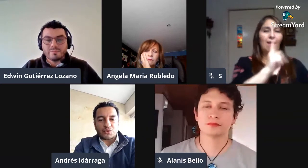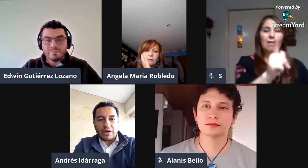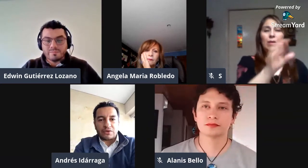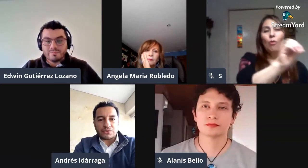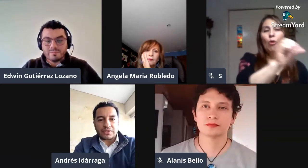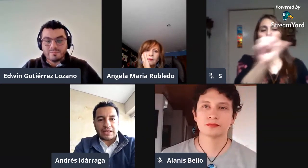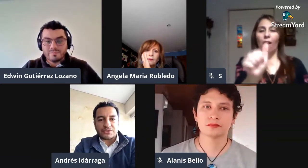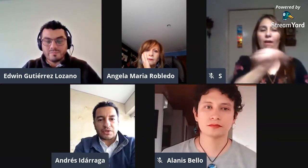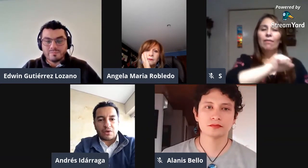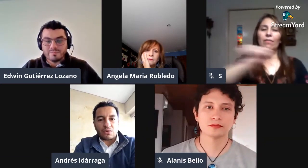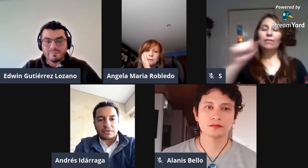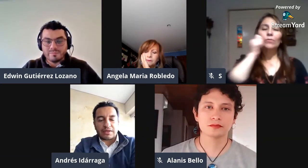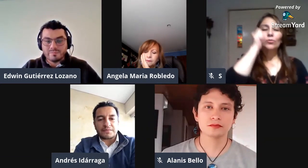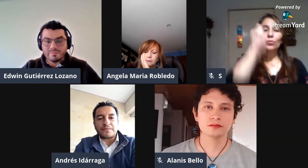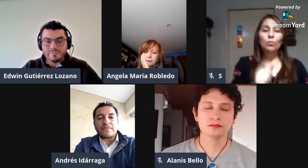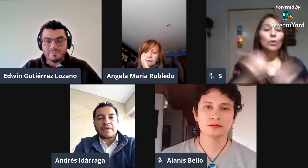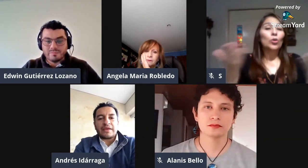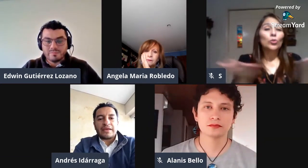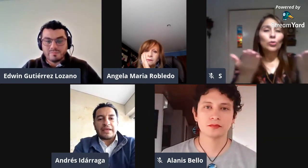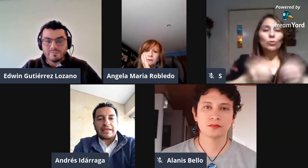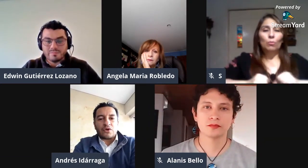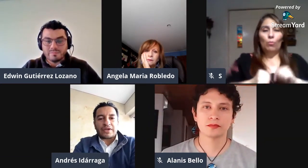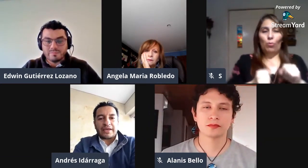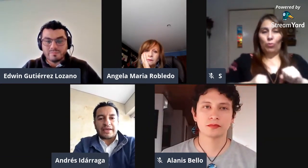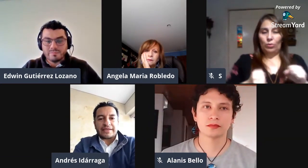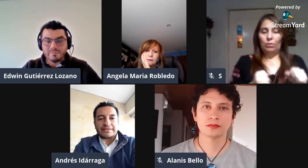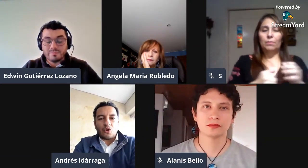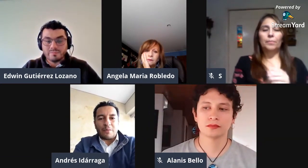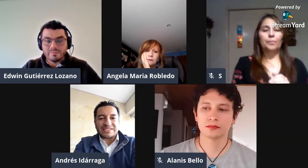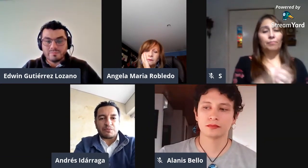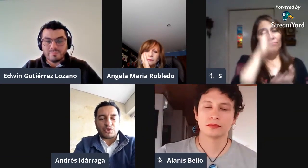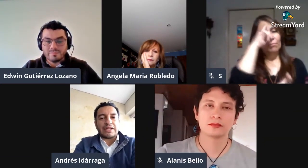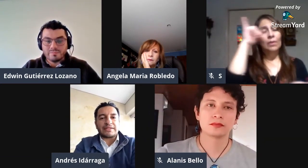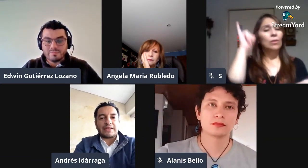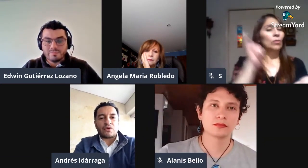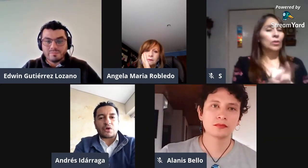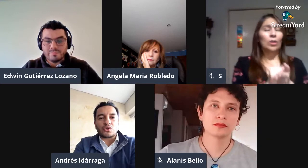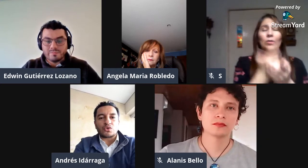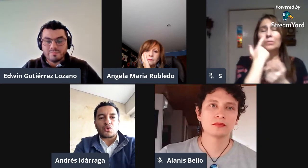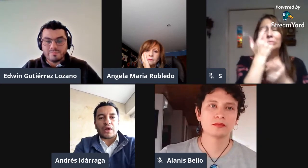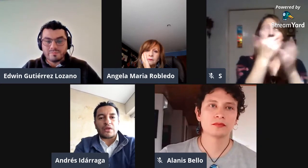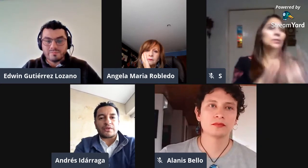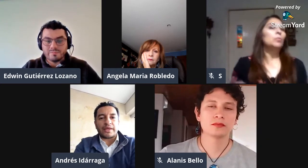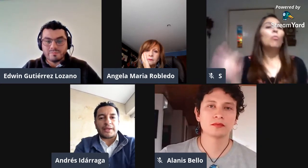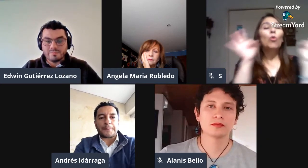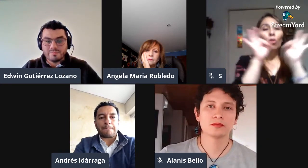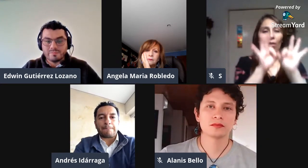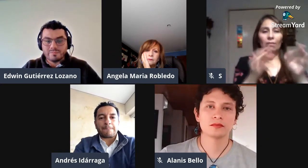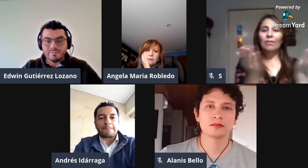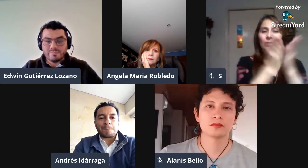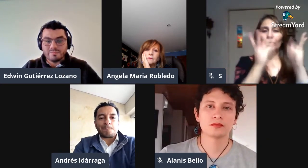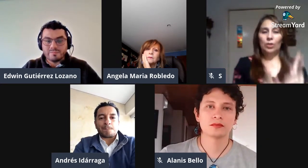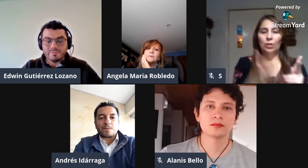de derechos humanos en la ciudad de Bogotá. Y creo que es de lo más importante en una coyuntura donde